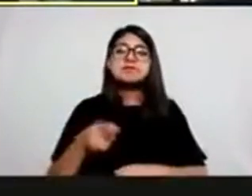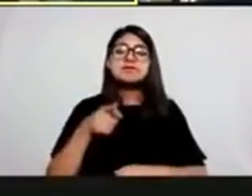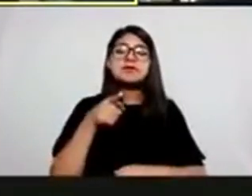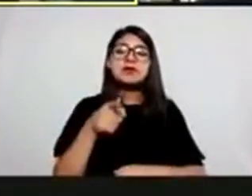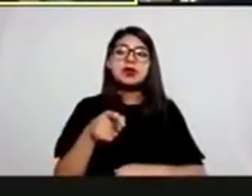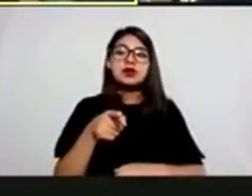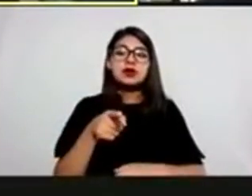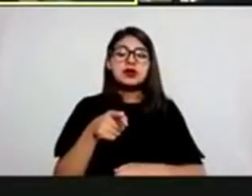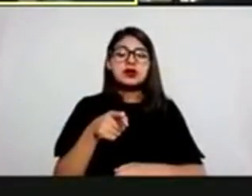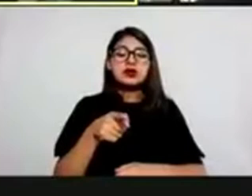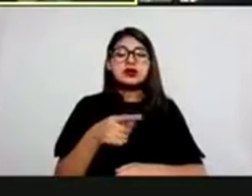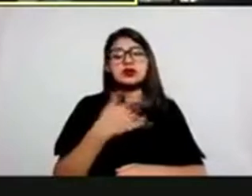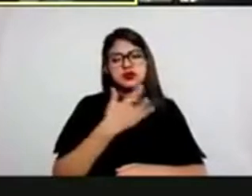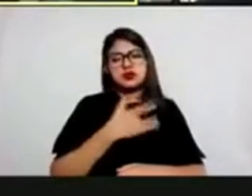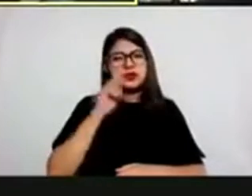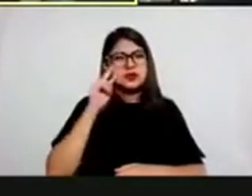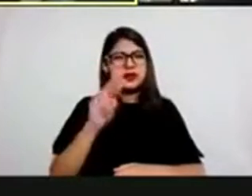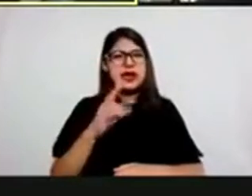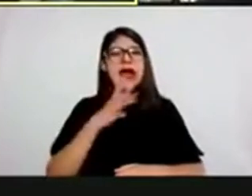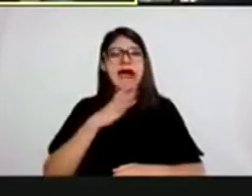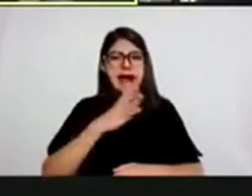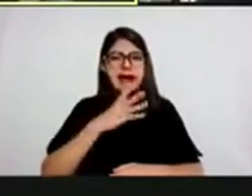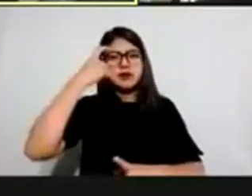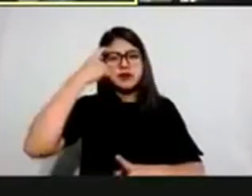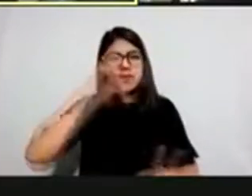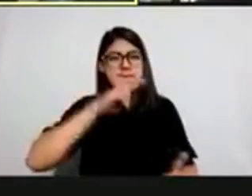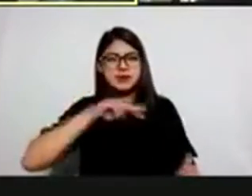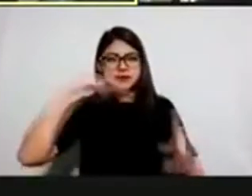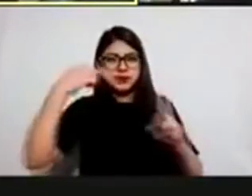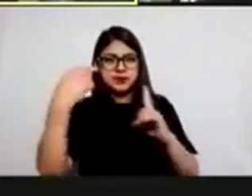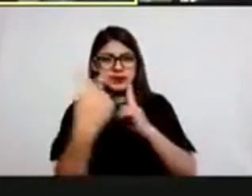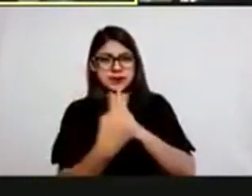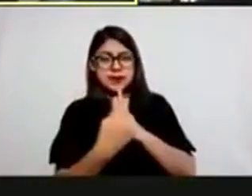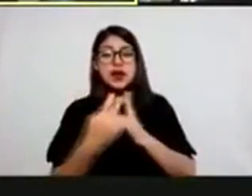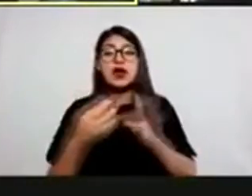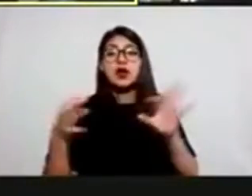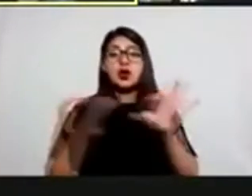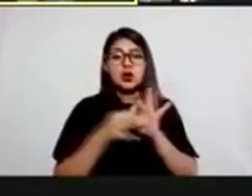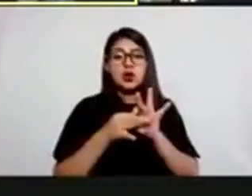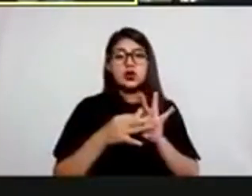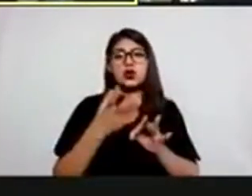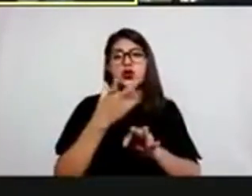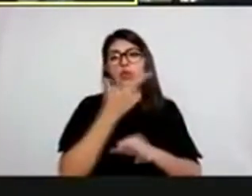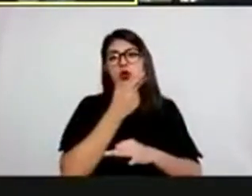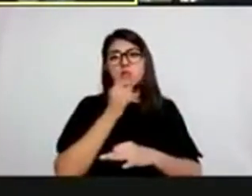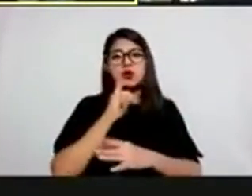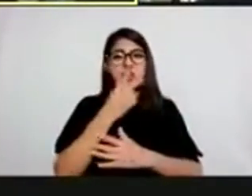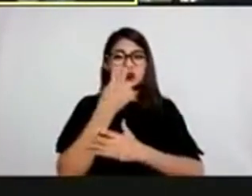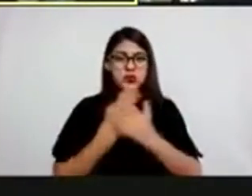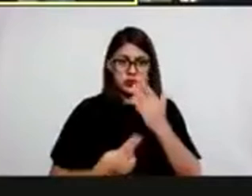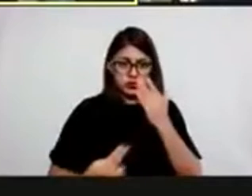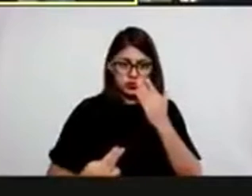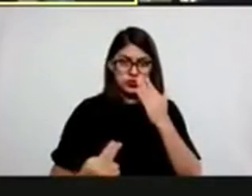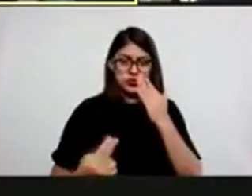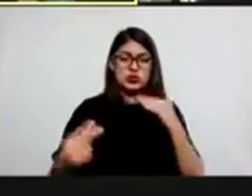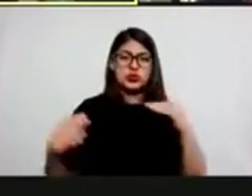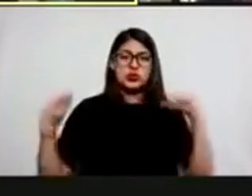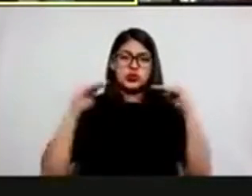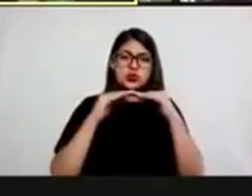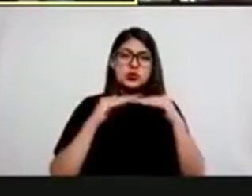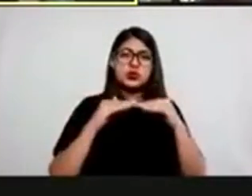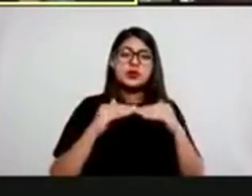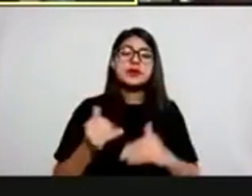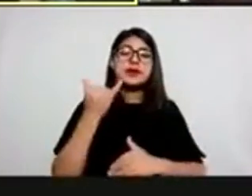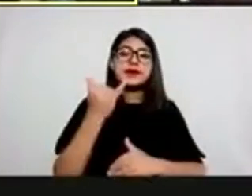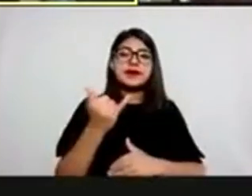de género desde un enfoque interseccional y transversal, y que en apego a ello